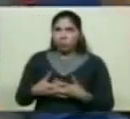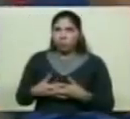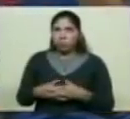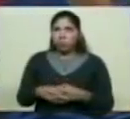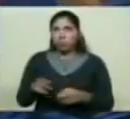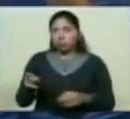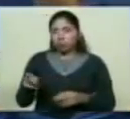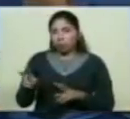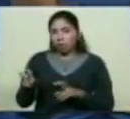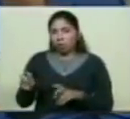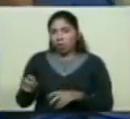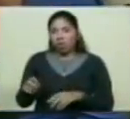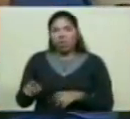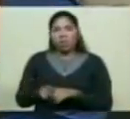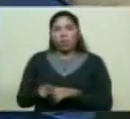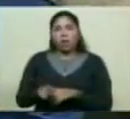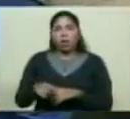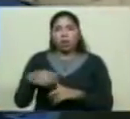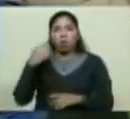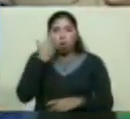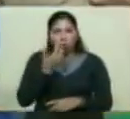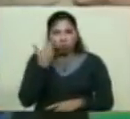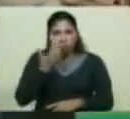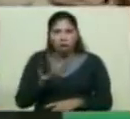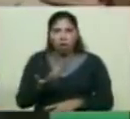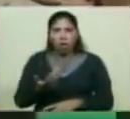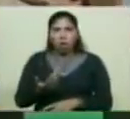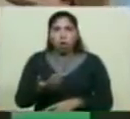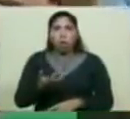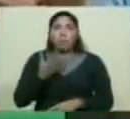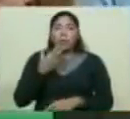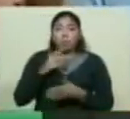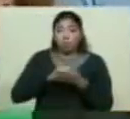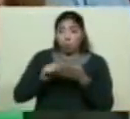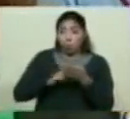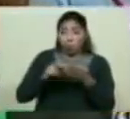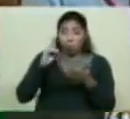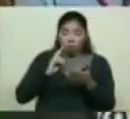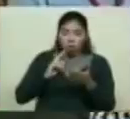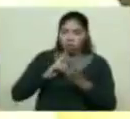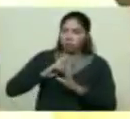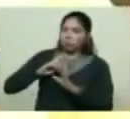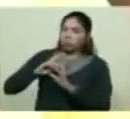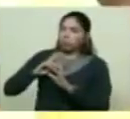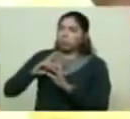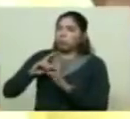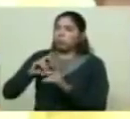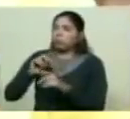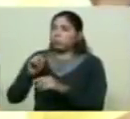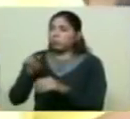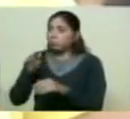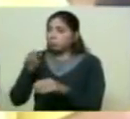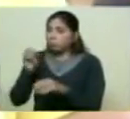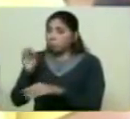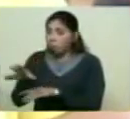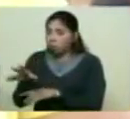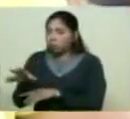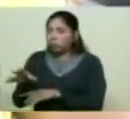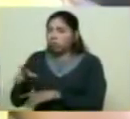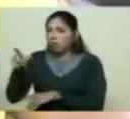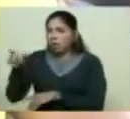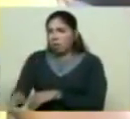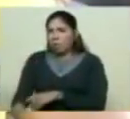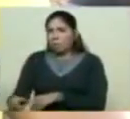es ofensiva cada carta que bolívar la envía le responde con amenazas cualquier